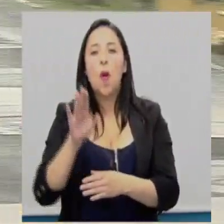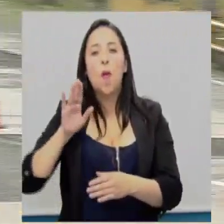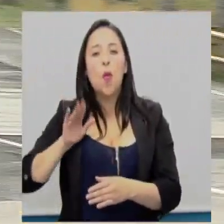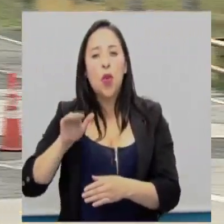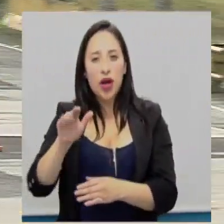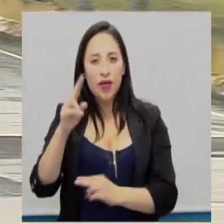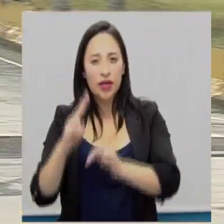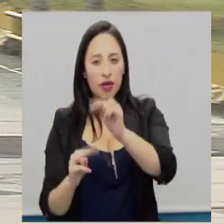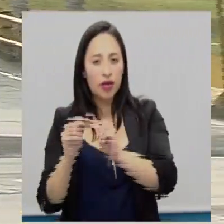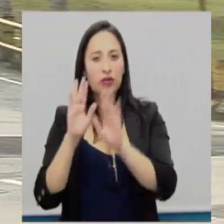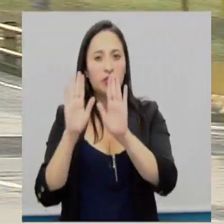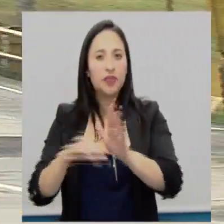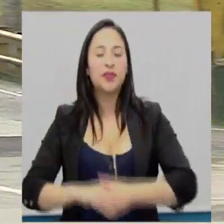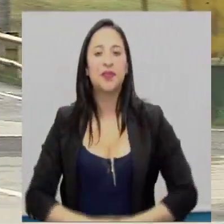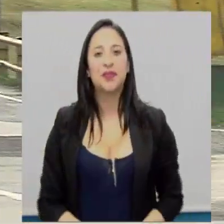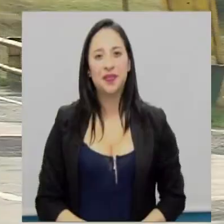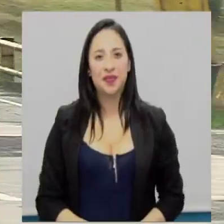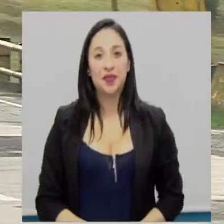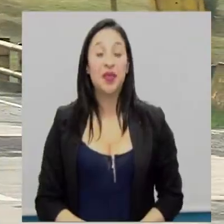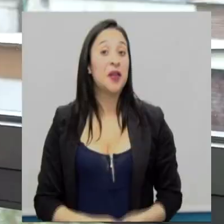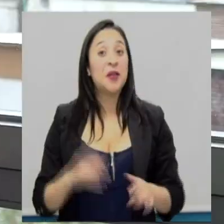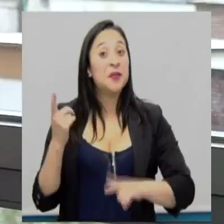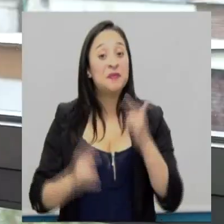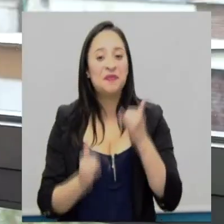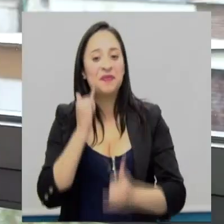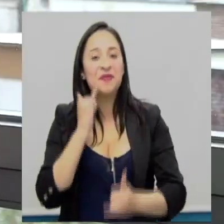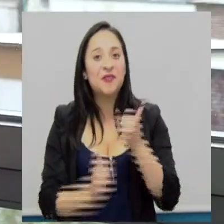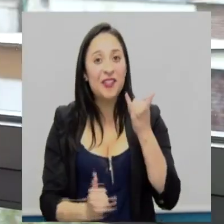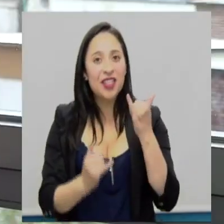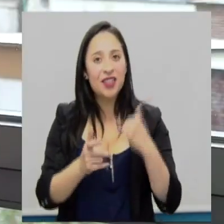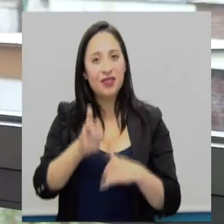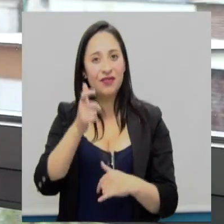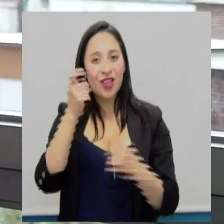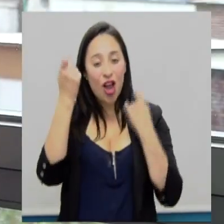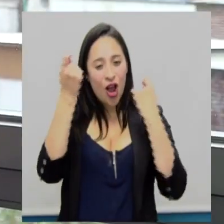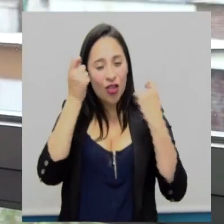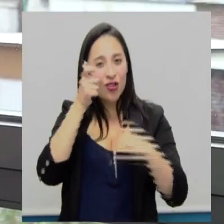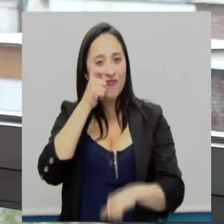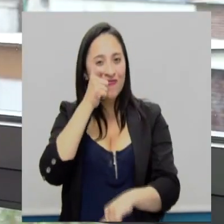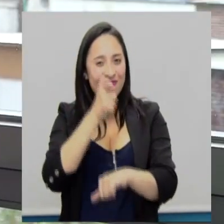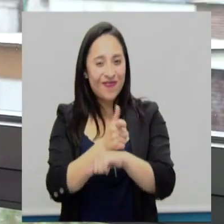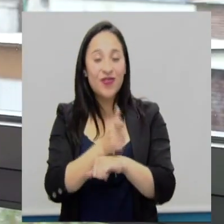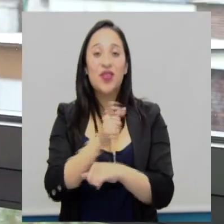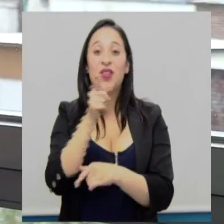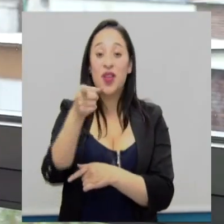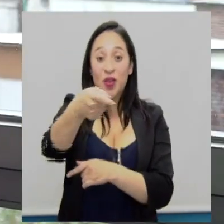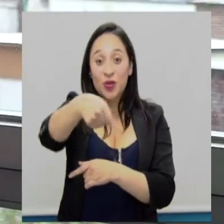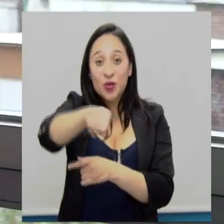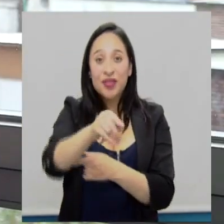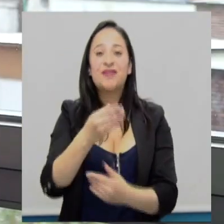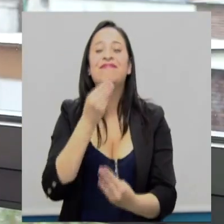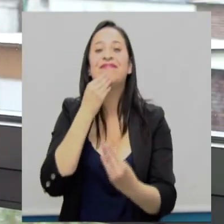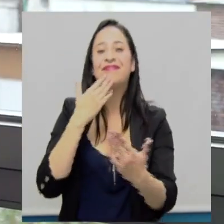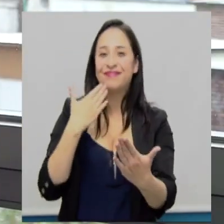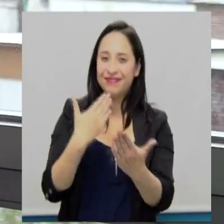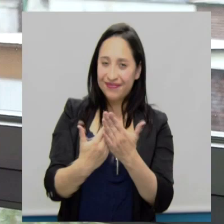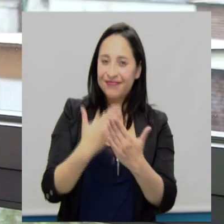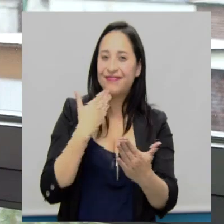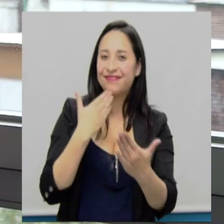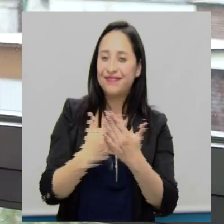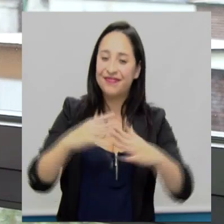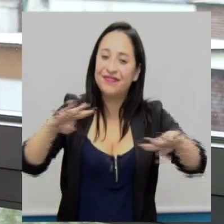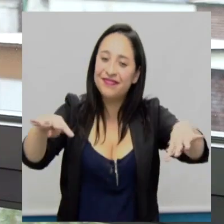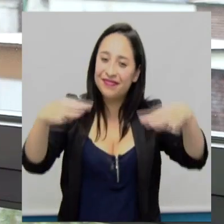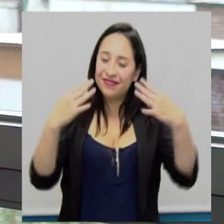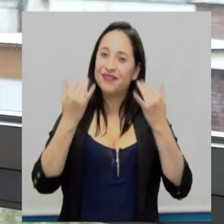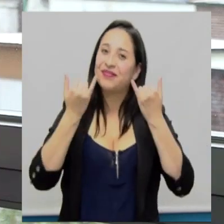cabecera distrital de Buenaventura. Y bien, llegamos al final de Todo Bajo Control. A ustedes, muchas